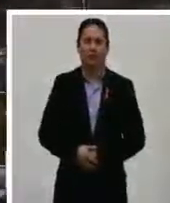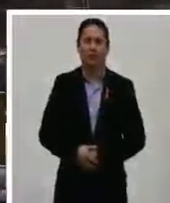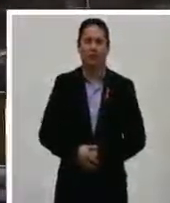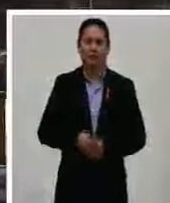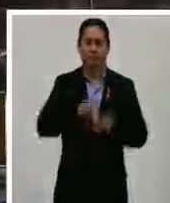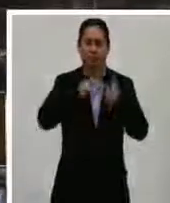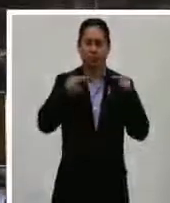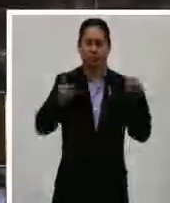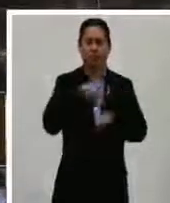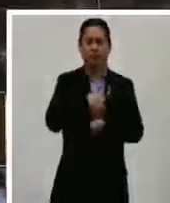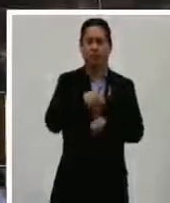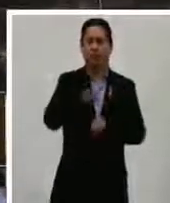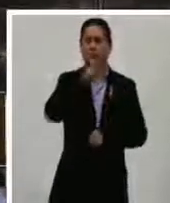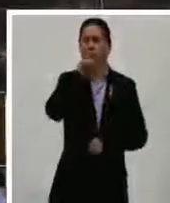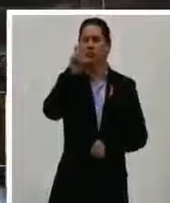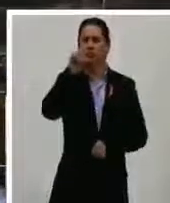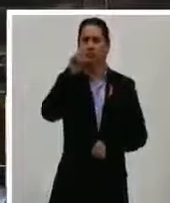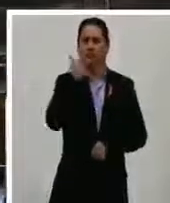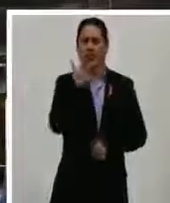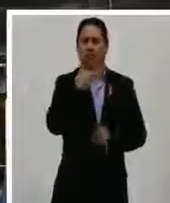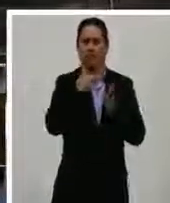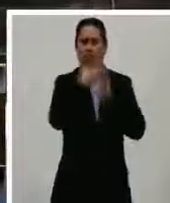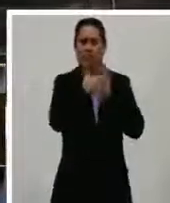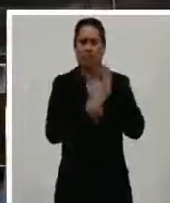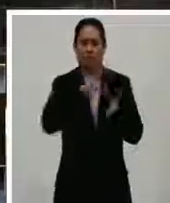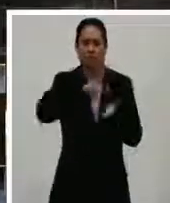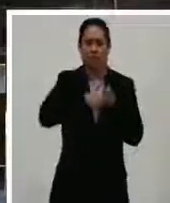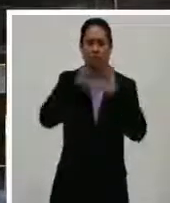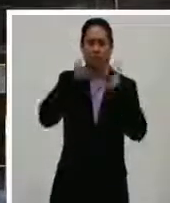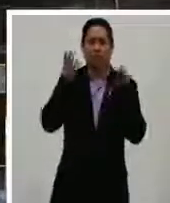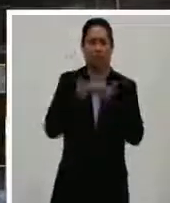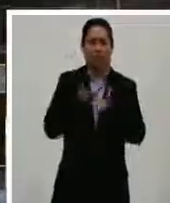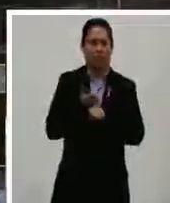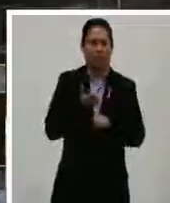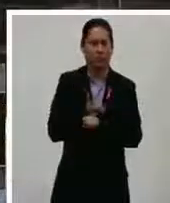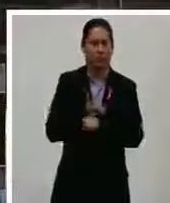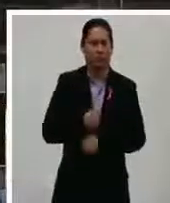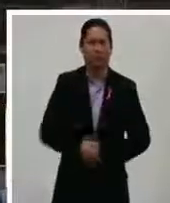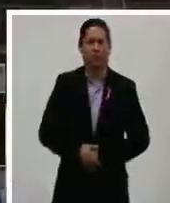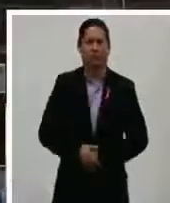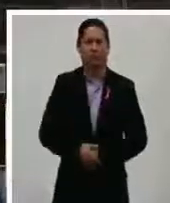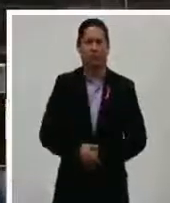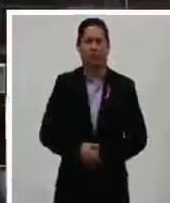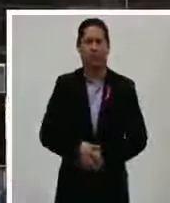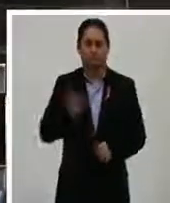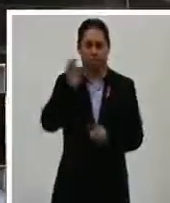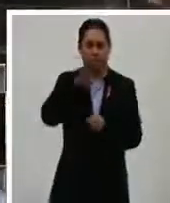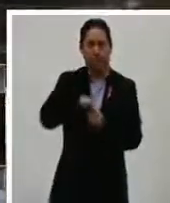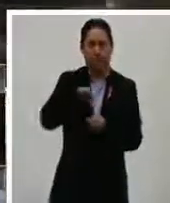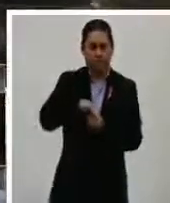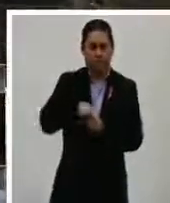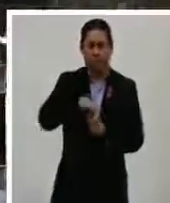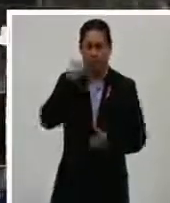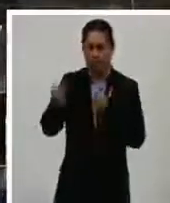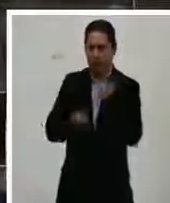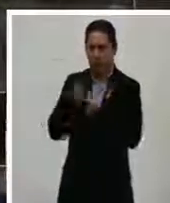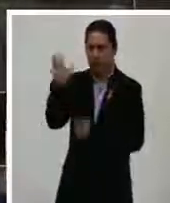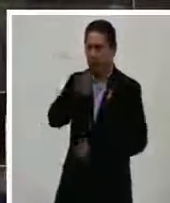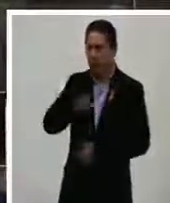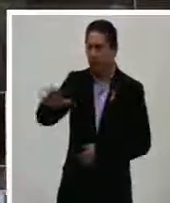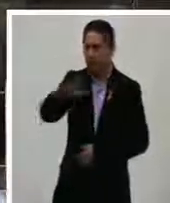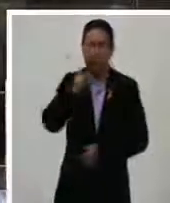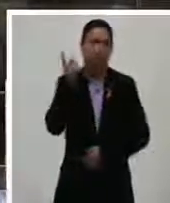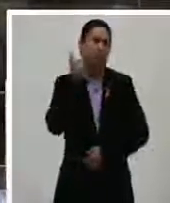con relación al numeral 138 el reglamento interior de este honorable congreso del estado en votación económica se